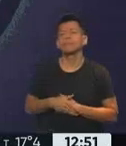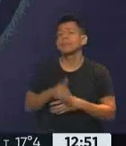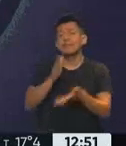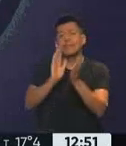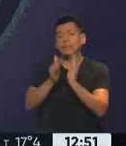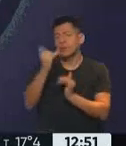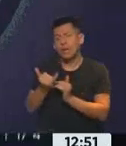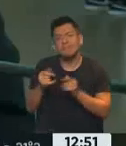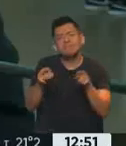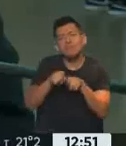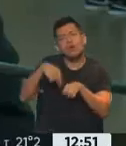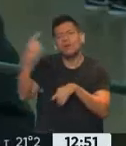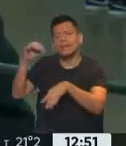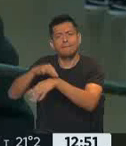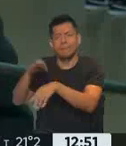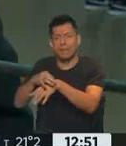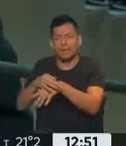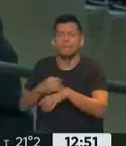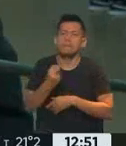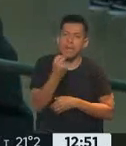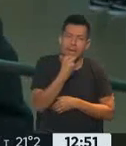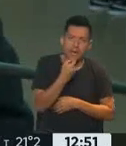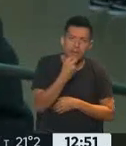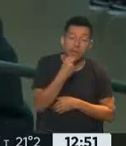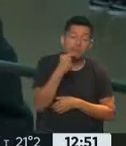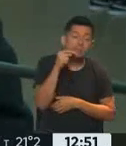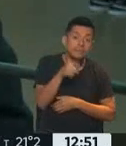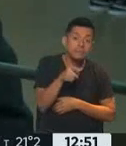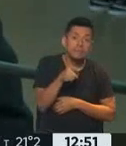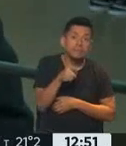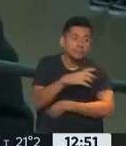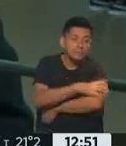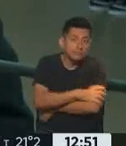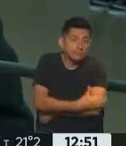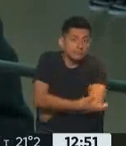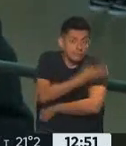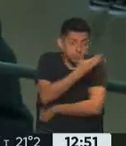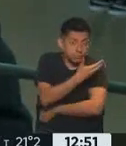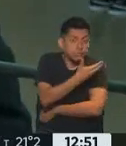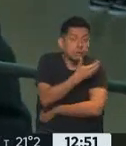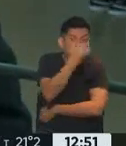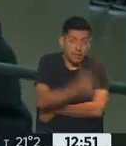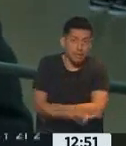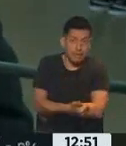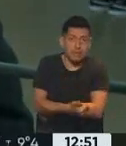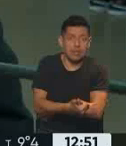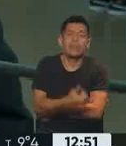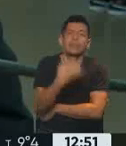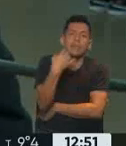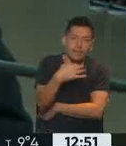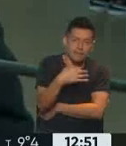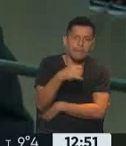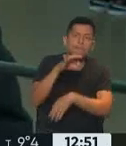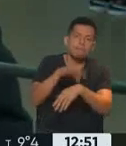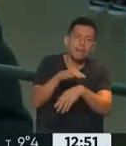cualquier enfermedad. Por ejemplo, si uno tiene la presión arterial alta, hipertensión arterial, debe recurrir